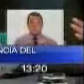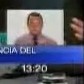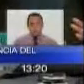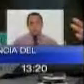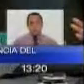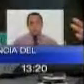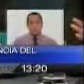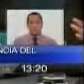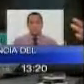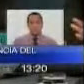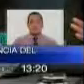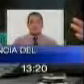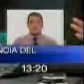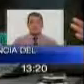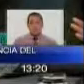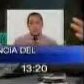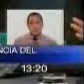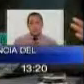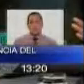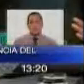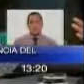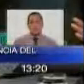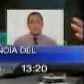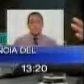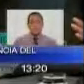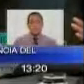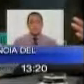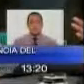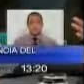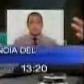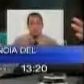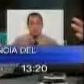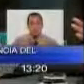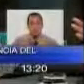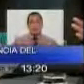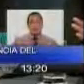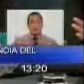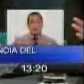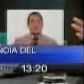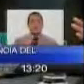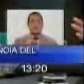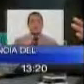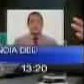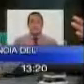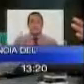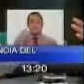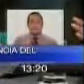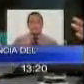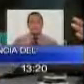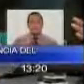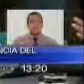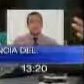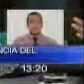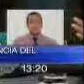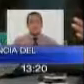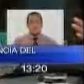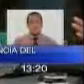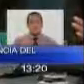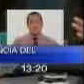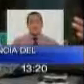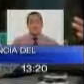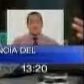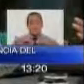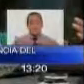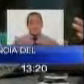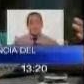el caso ante la Corte. De acuerdo a la Convención Americana de Derechos Humanos, solamente se puede